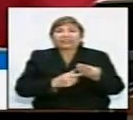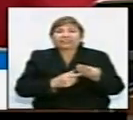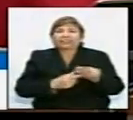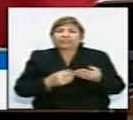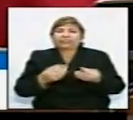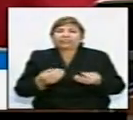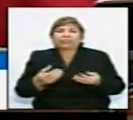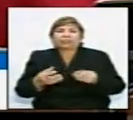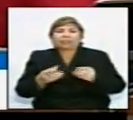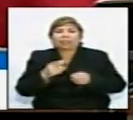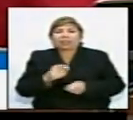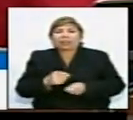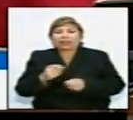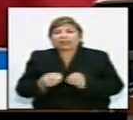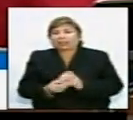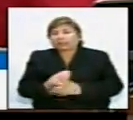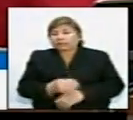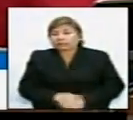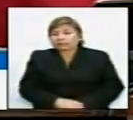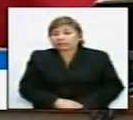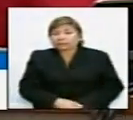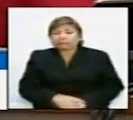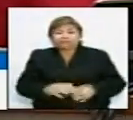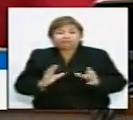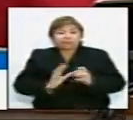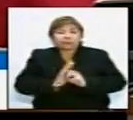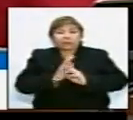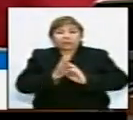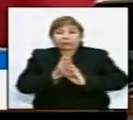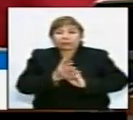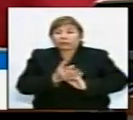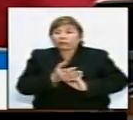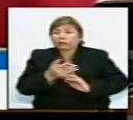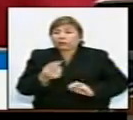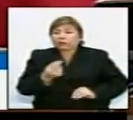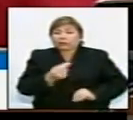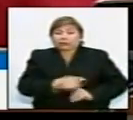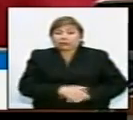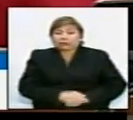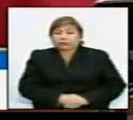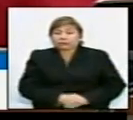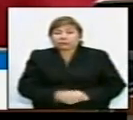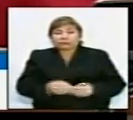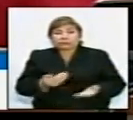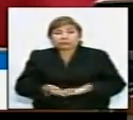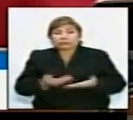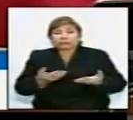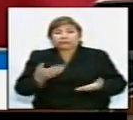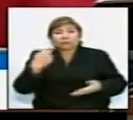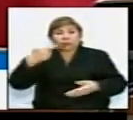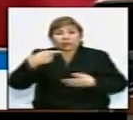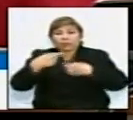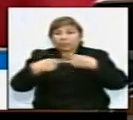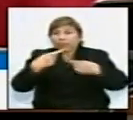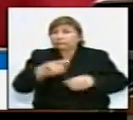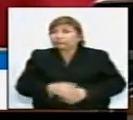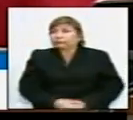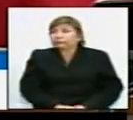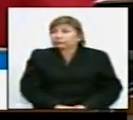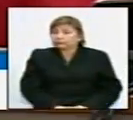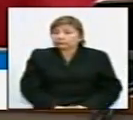agraria. Y eso implica también abordar el tema de ventanilla única de servicios, que les voy a mencionar más adelante.